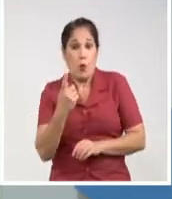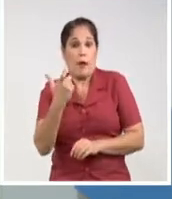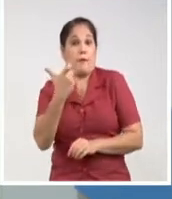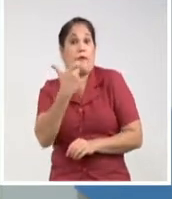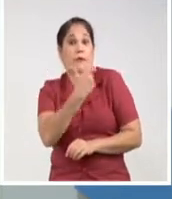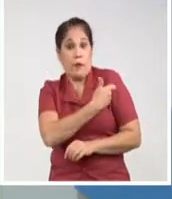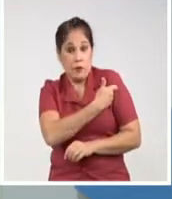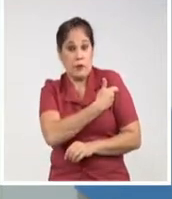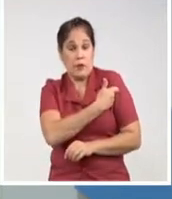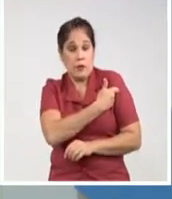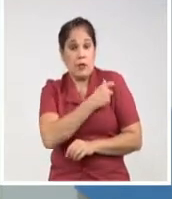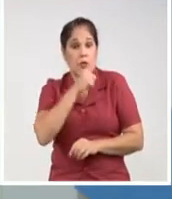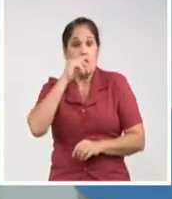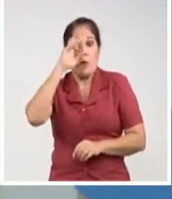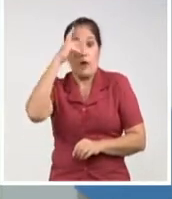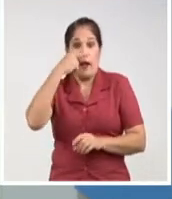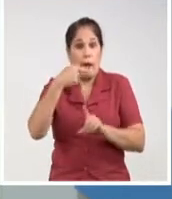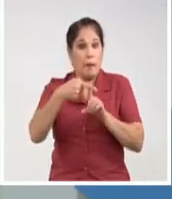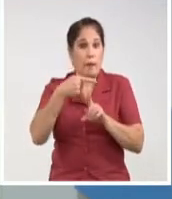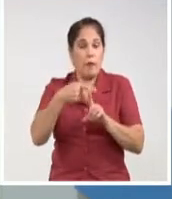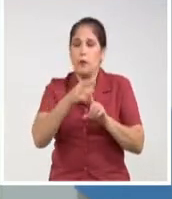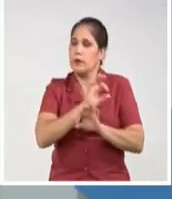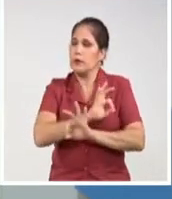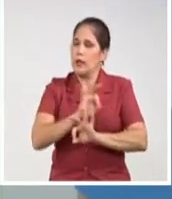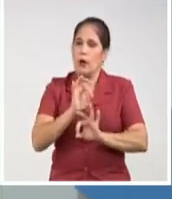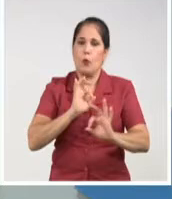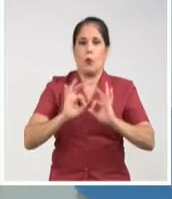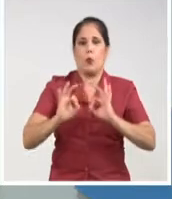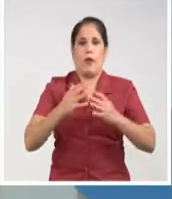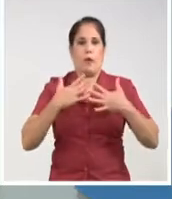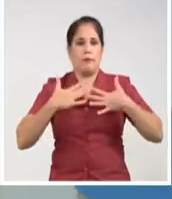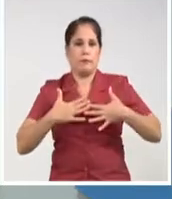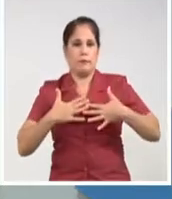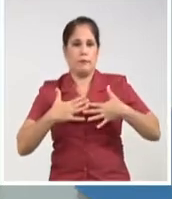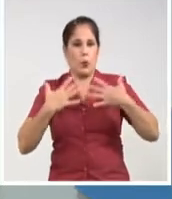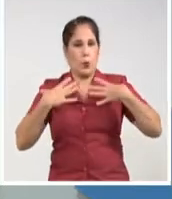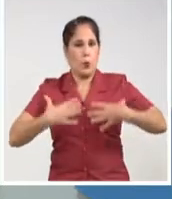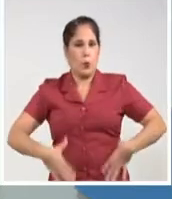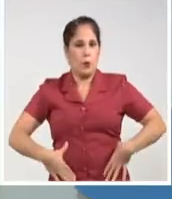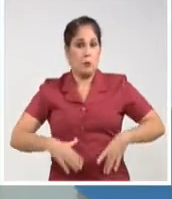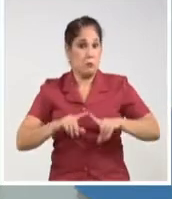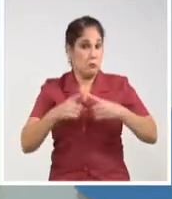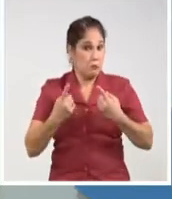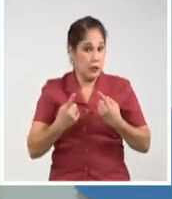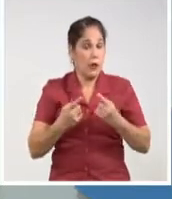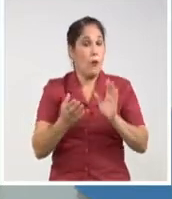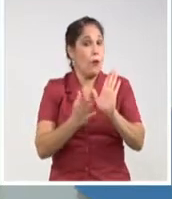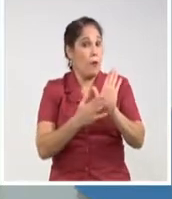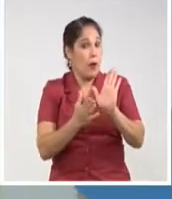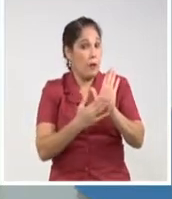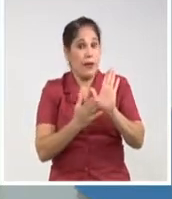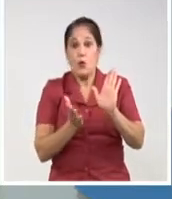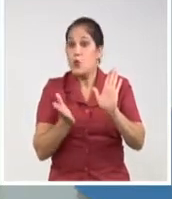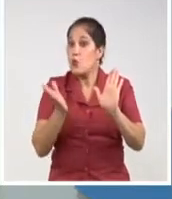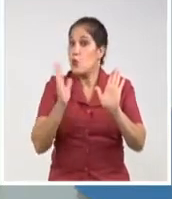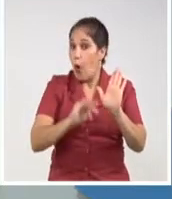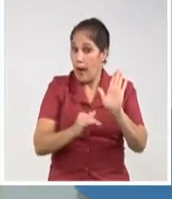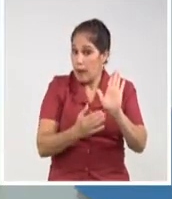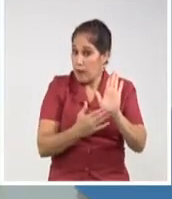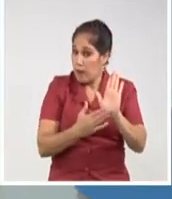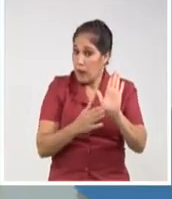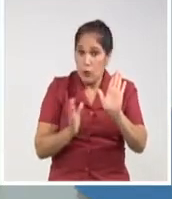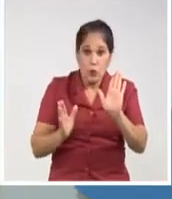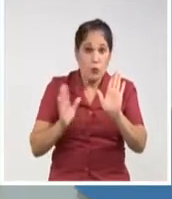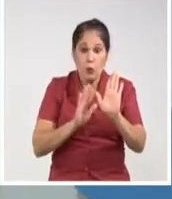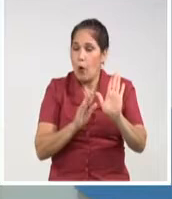dosis de Soberana Plus va a quedar protegido. En el caso de que esa evidencia no esté,